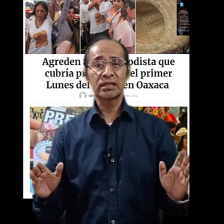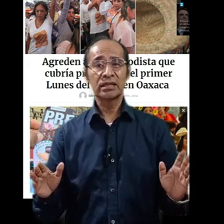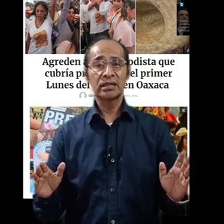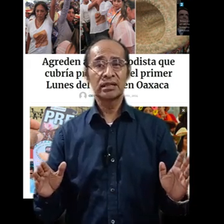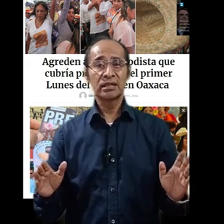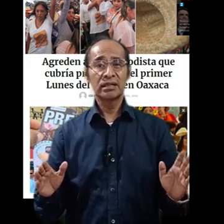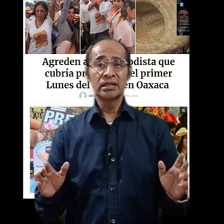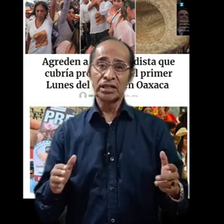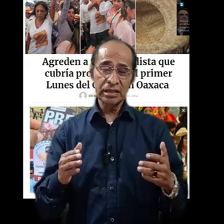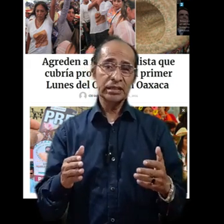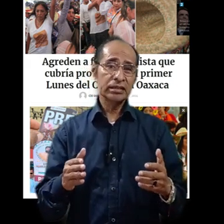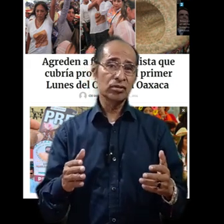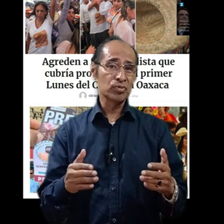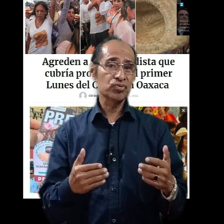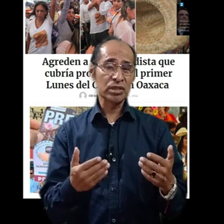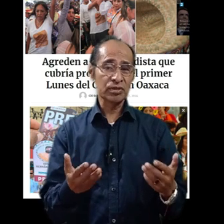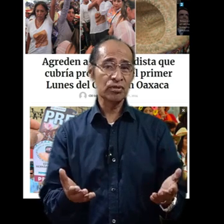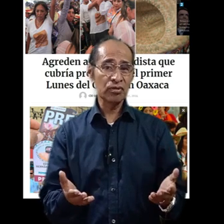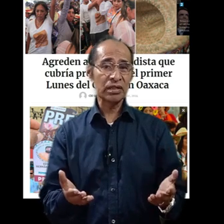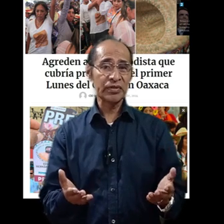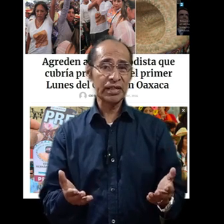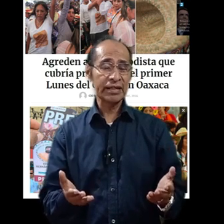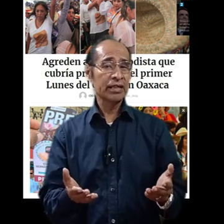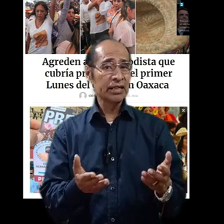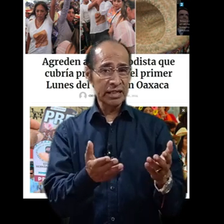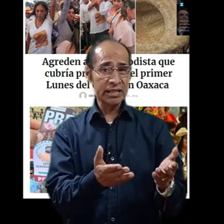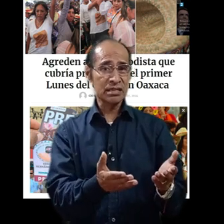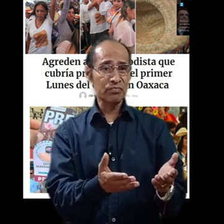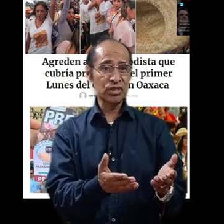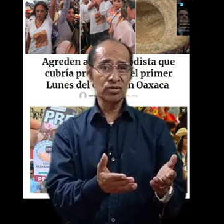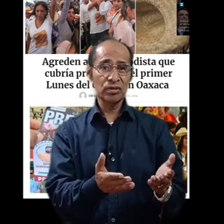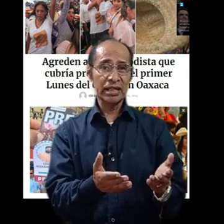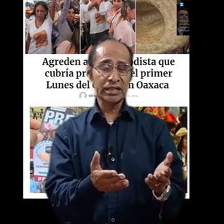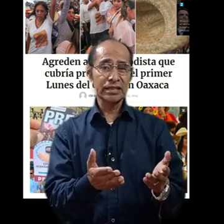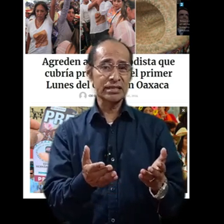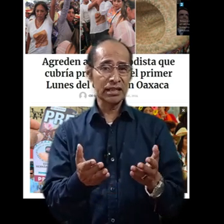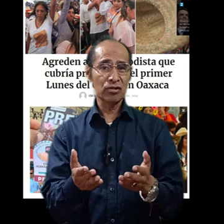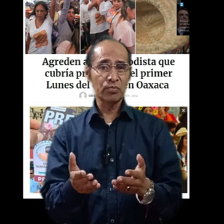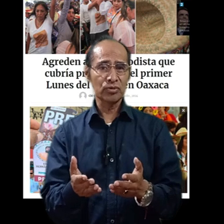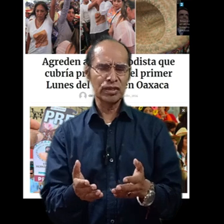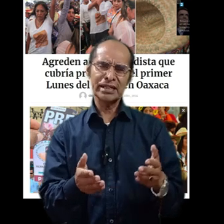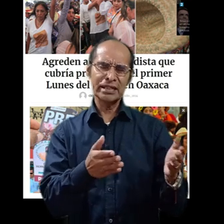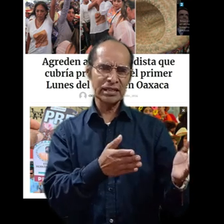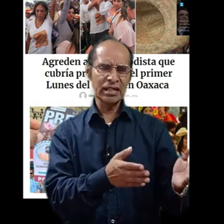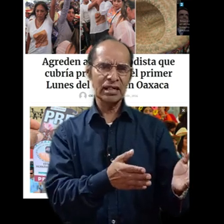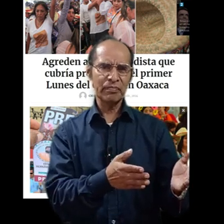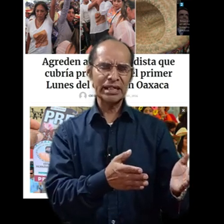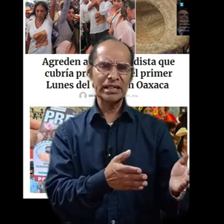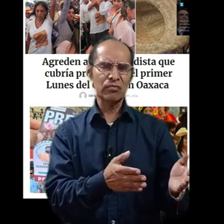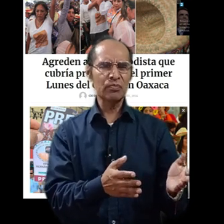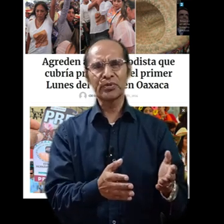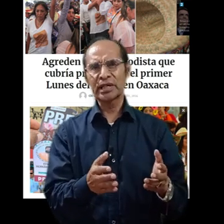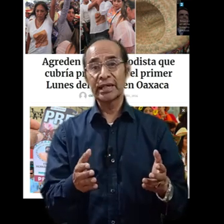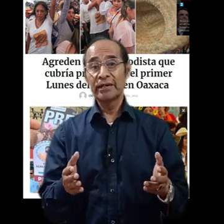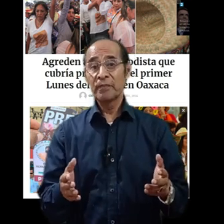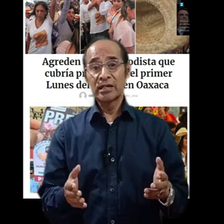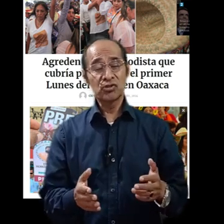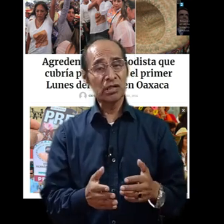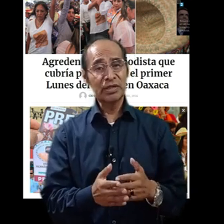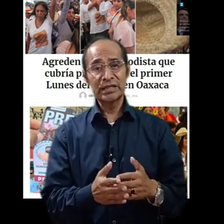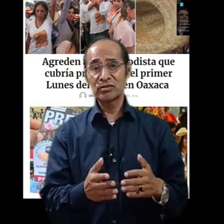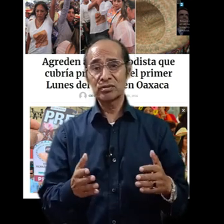impunidad y como su servidor lo refiere y les invito a quienes tengan la oportunidad de entrar a la página web